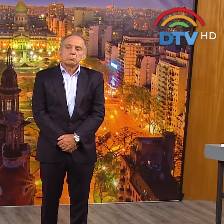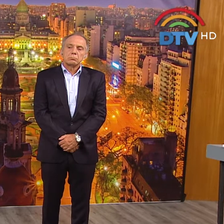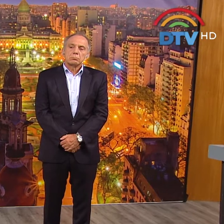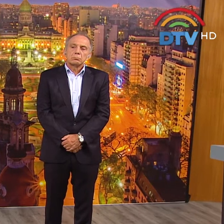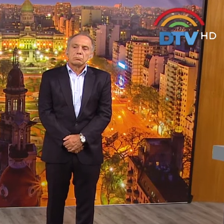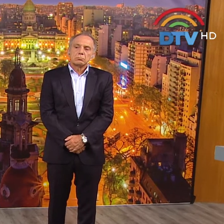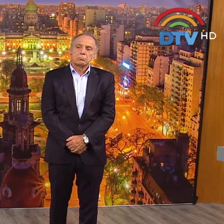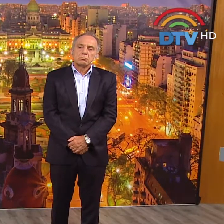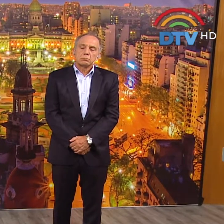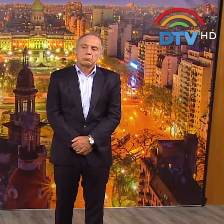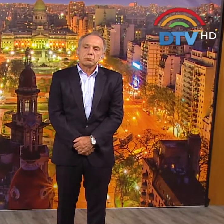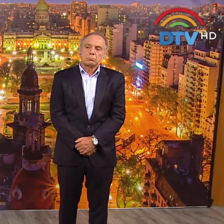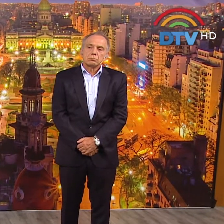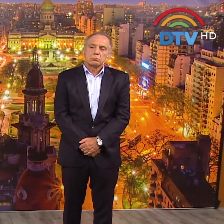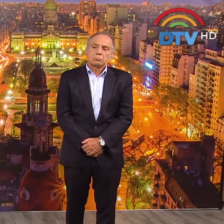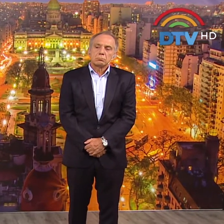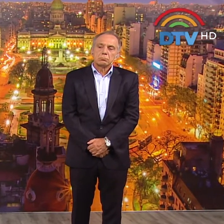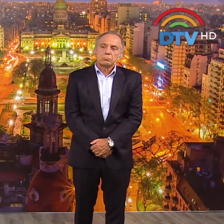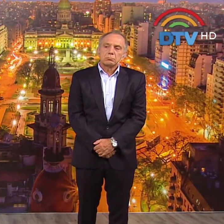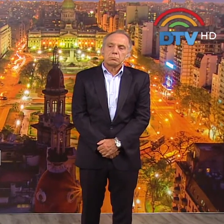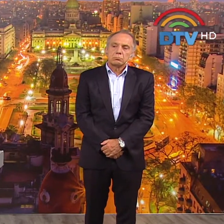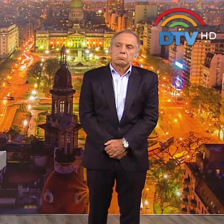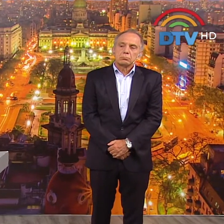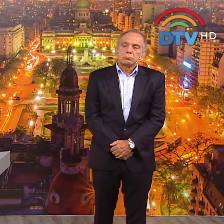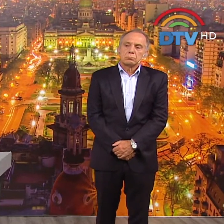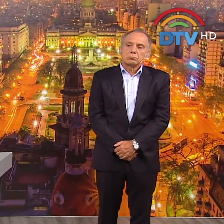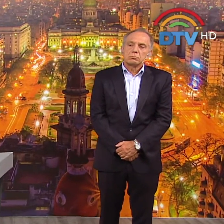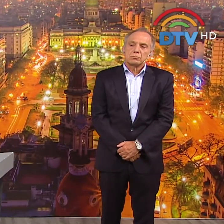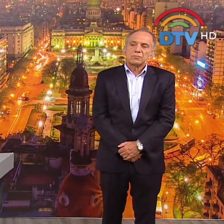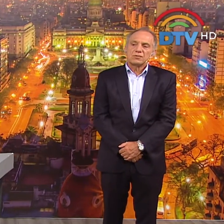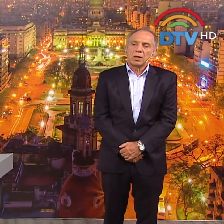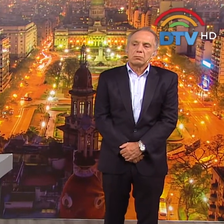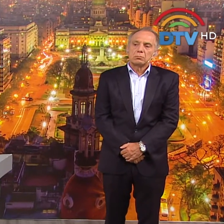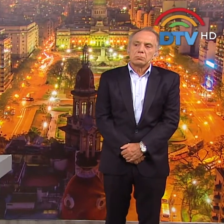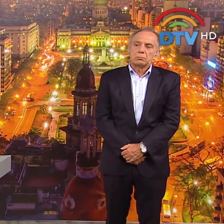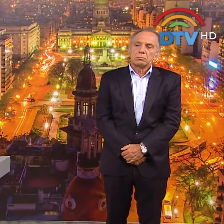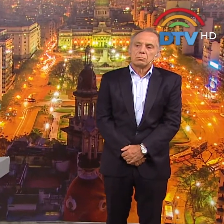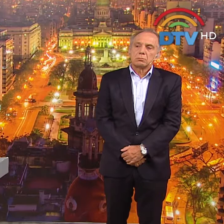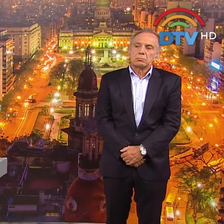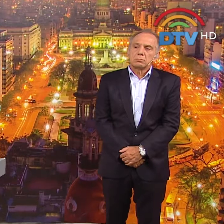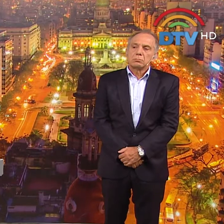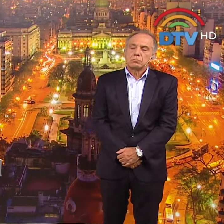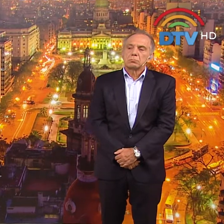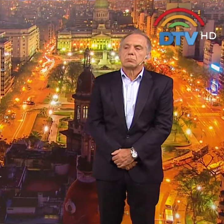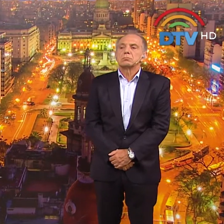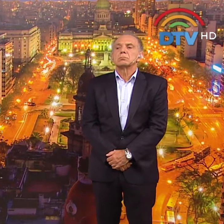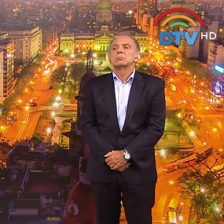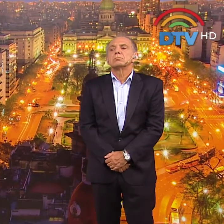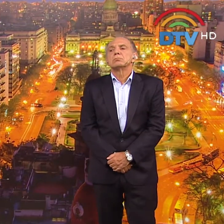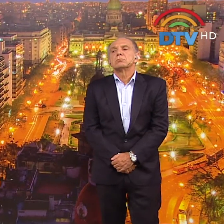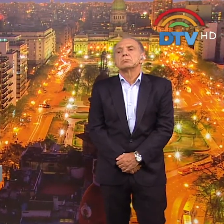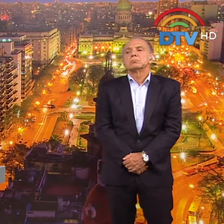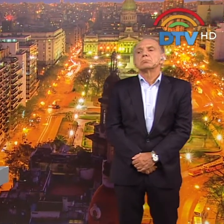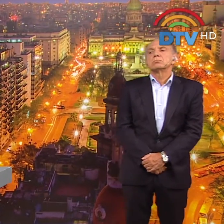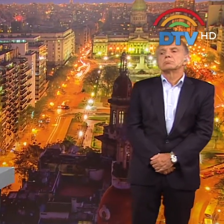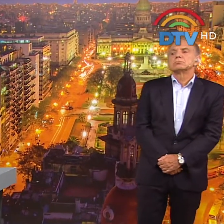académico, mucho funcionario formado en el ámbito de las universidades públicas, Sí. Así que, y también muchos funcionarios